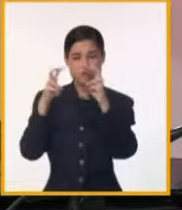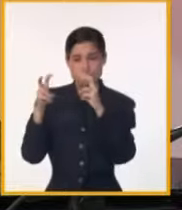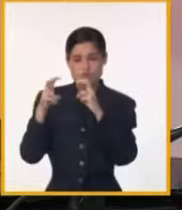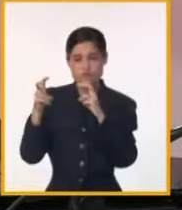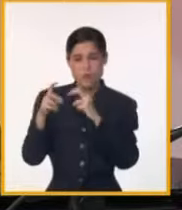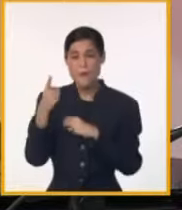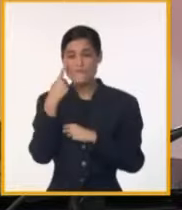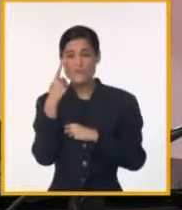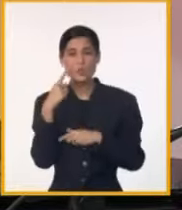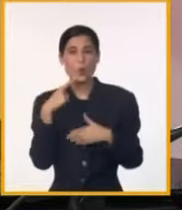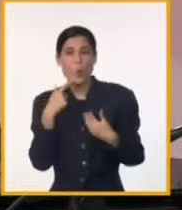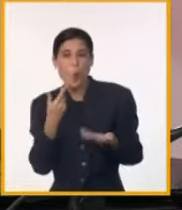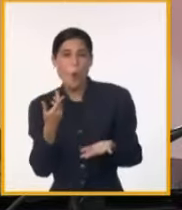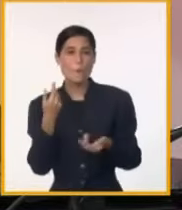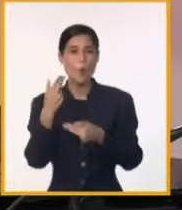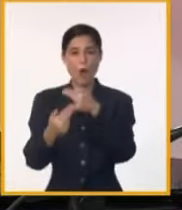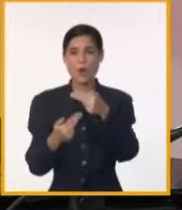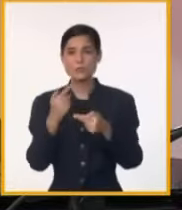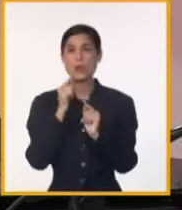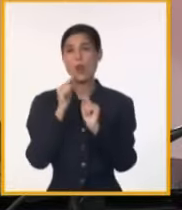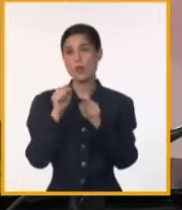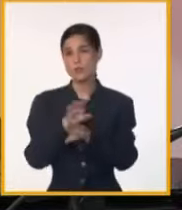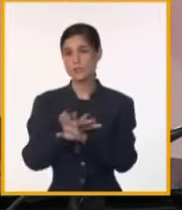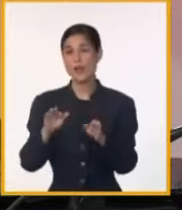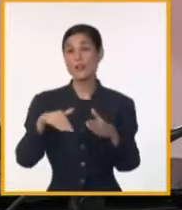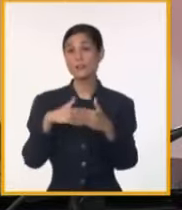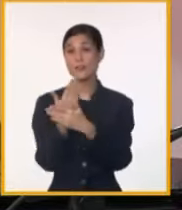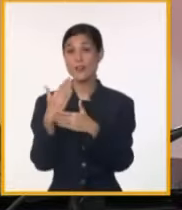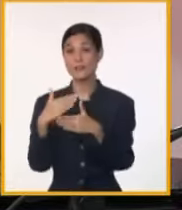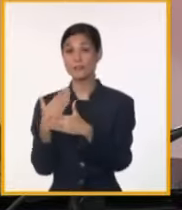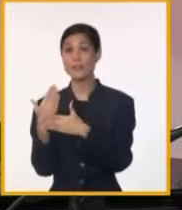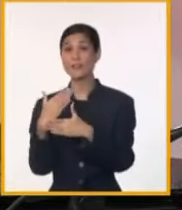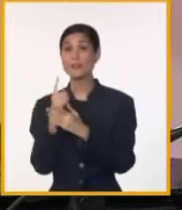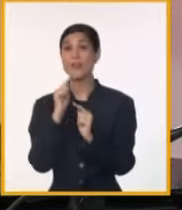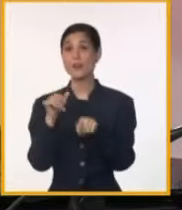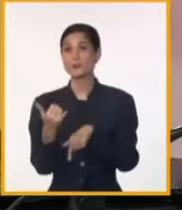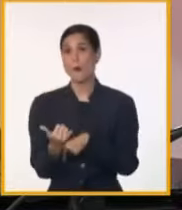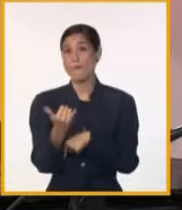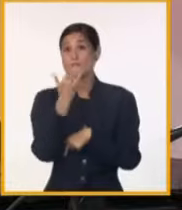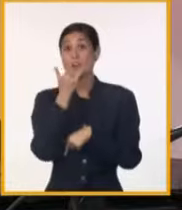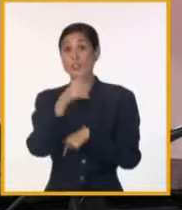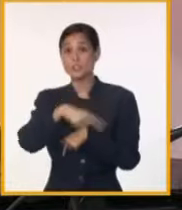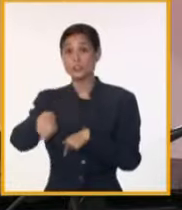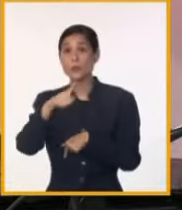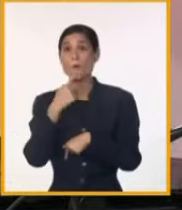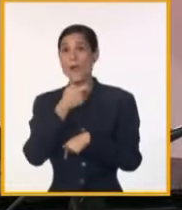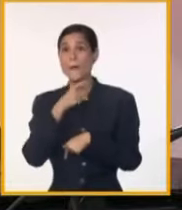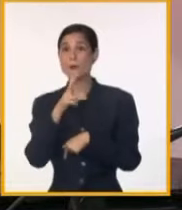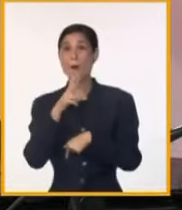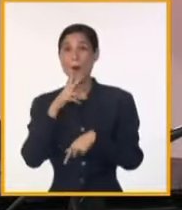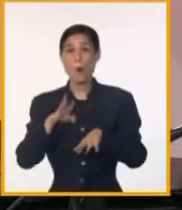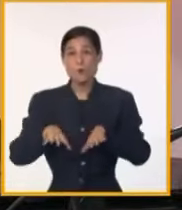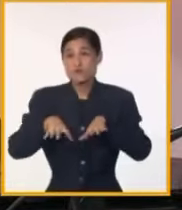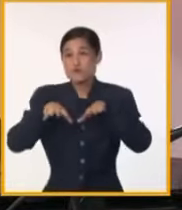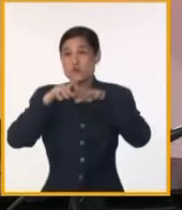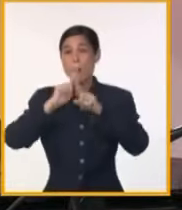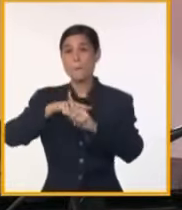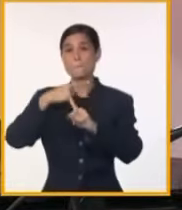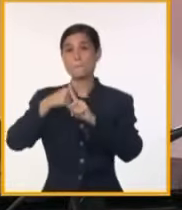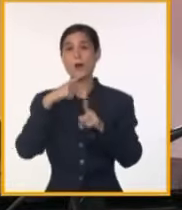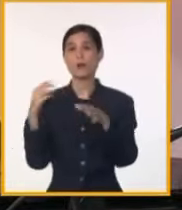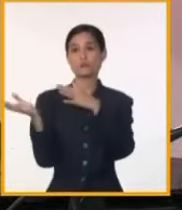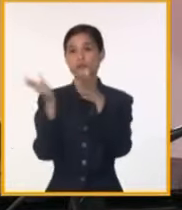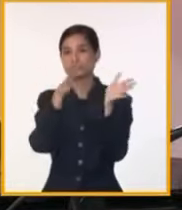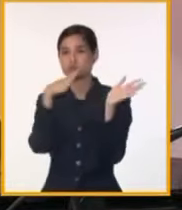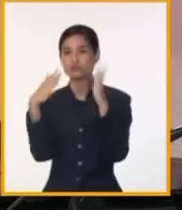tropical en los próximos días que sin dudas va a tener un impacto sobre todo con penetraciones del mar y algunos viento en nuestro